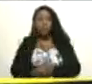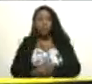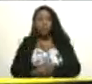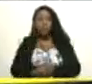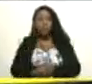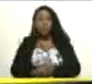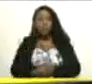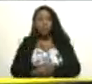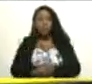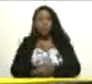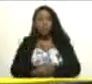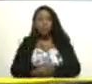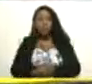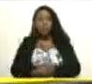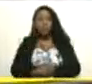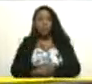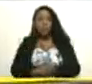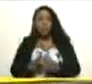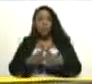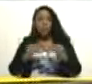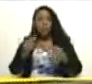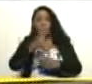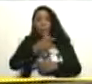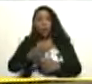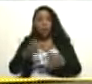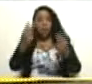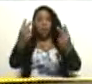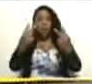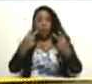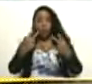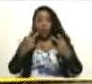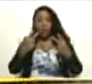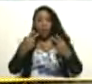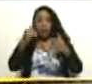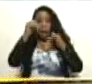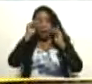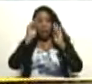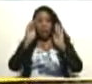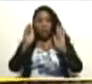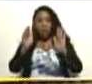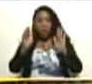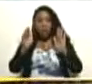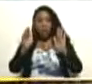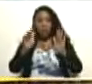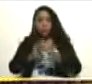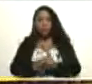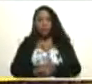a todos los que nos escuchan y nos ven,